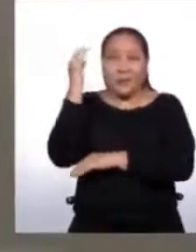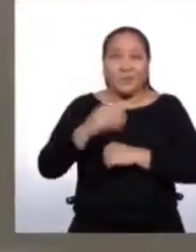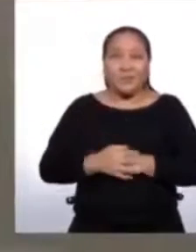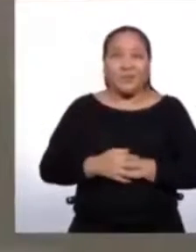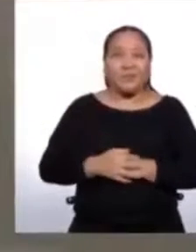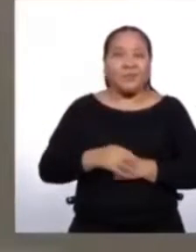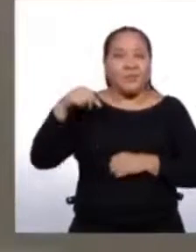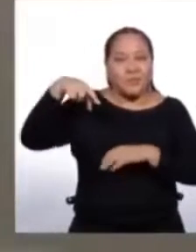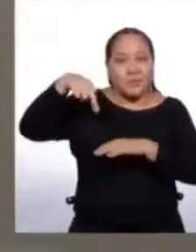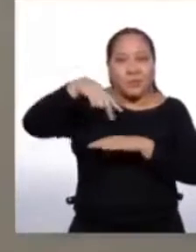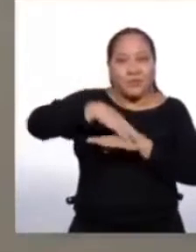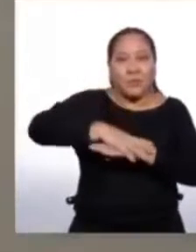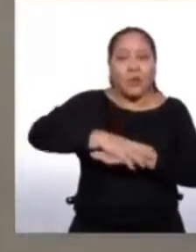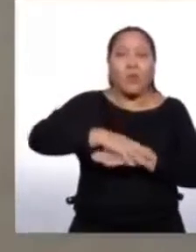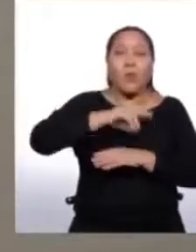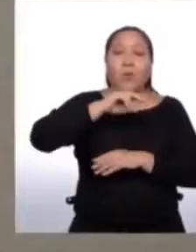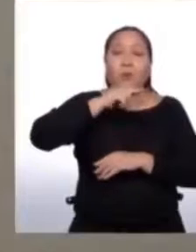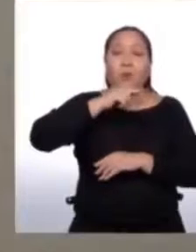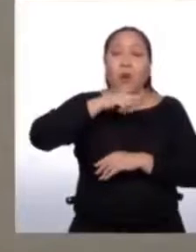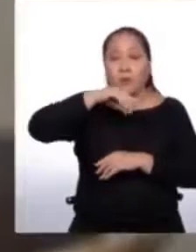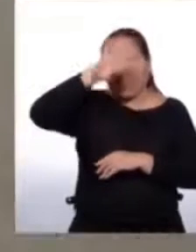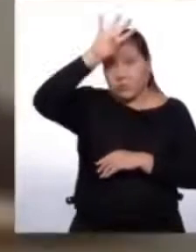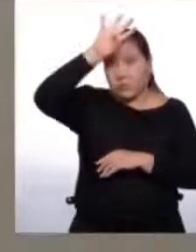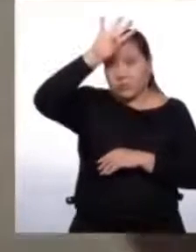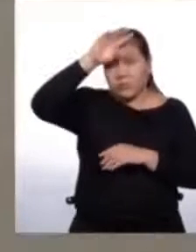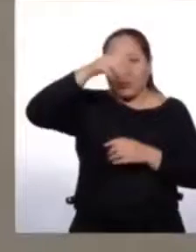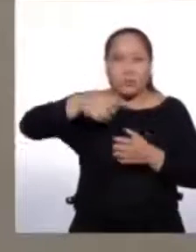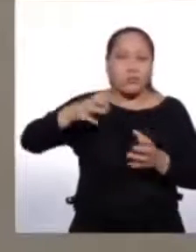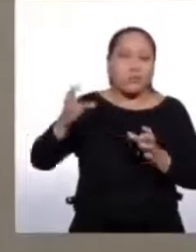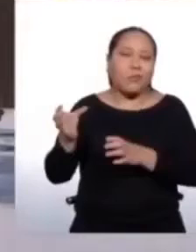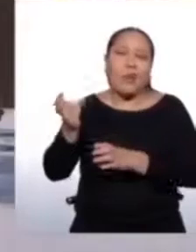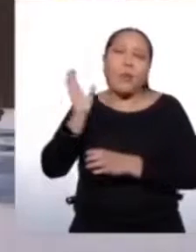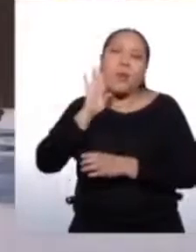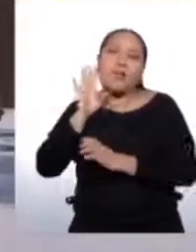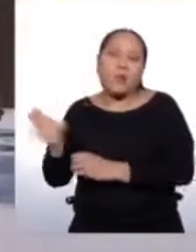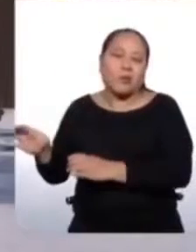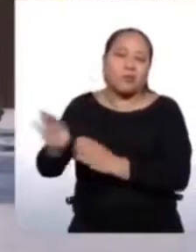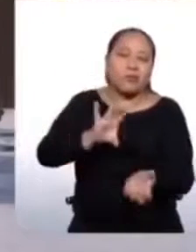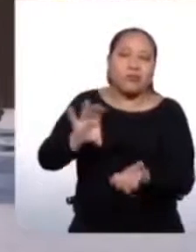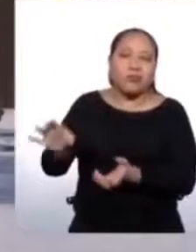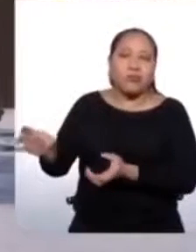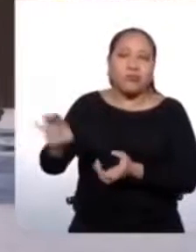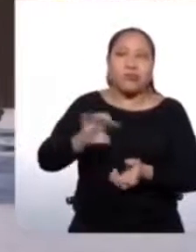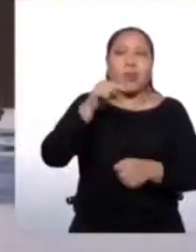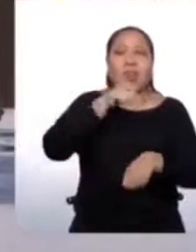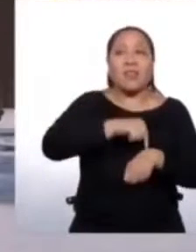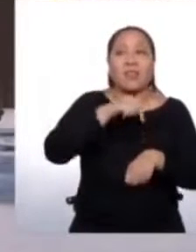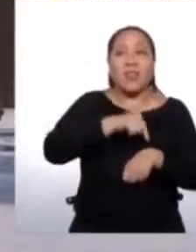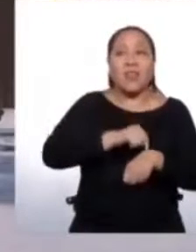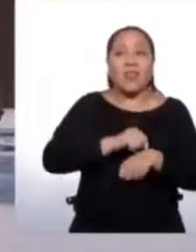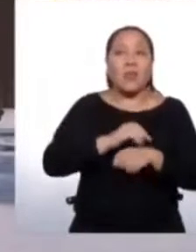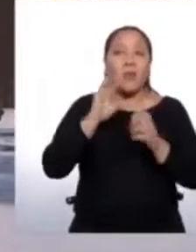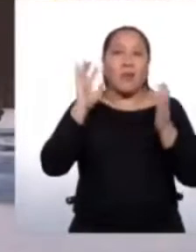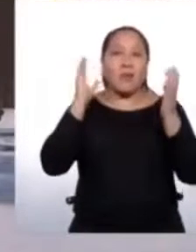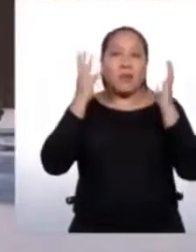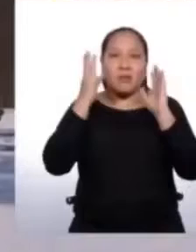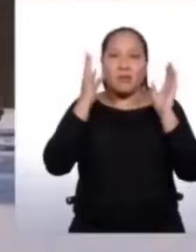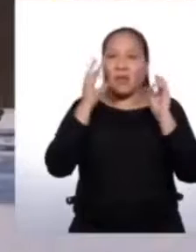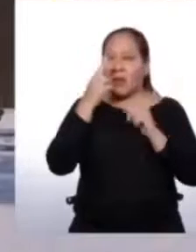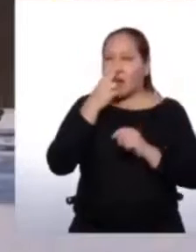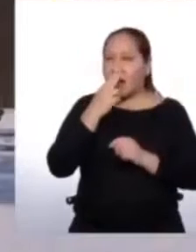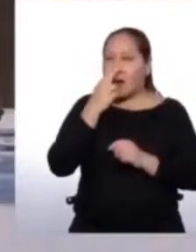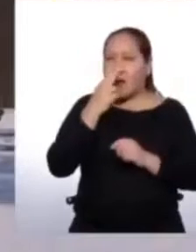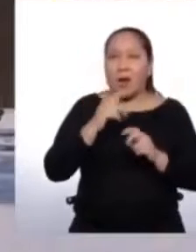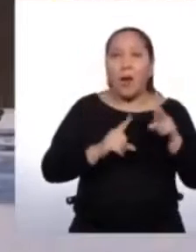de frío, las sirvientas sacando los cubos de basura. Y a esta hora, por último, como a una misteriosa consigna, aparecen